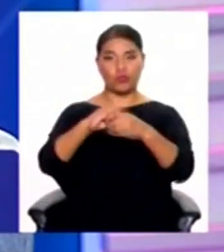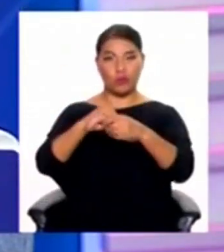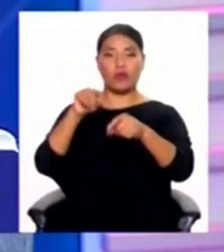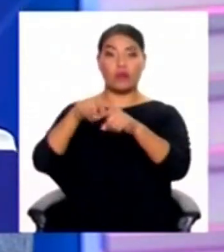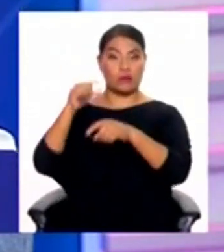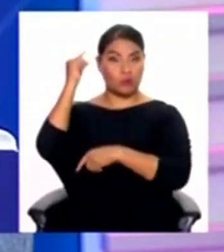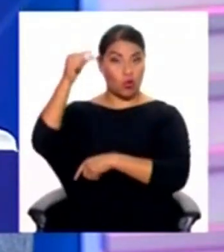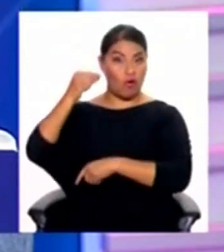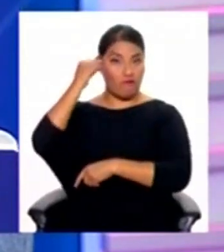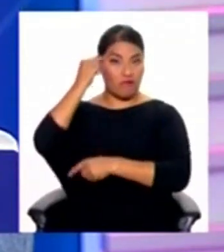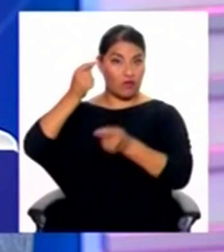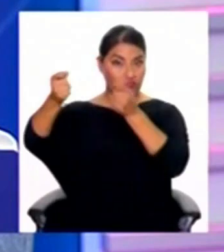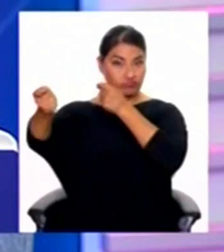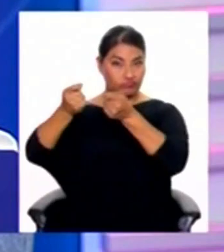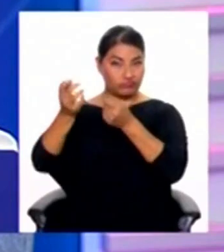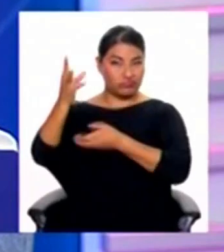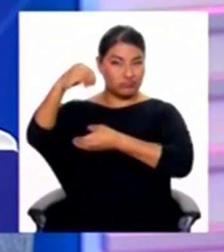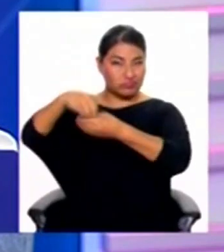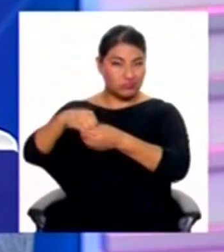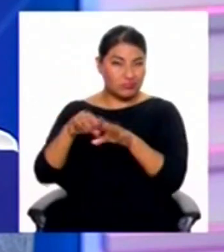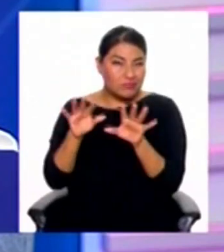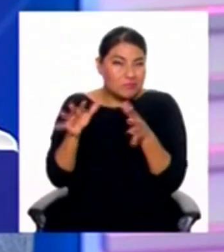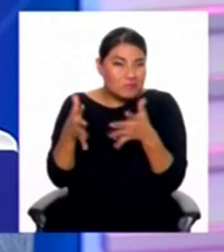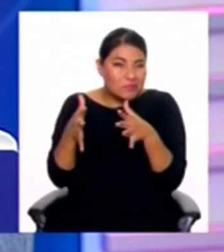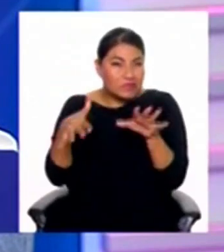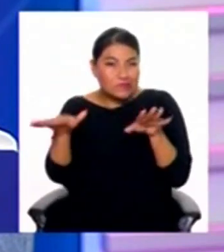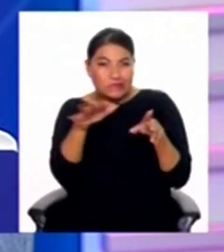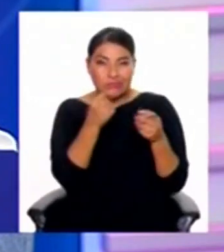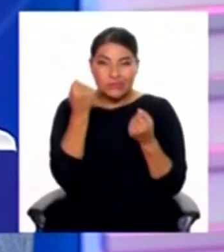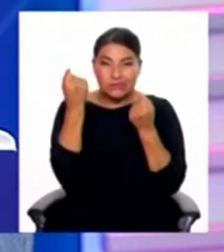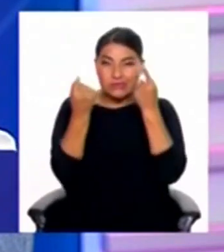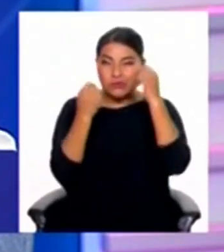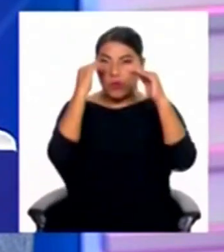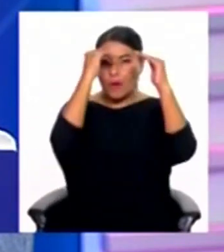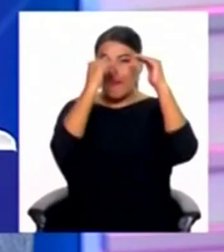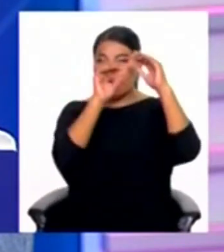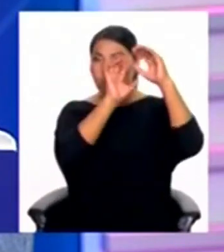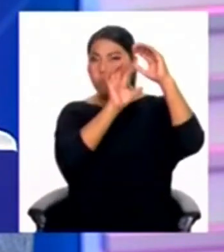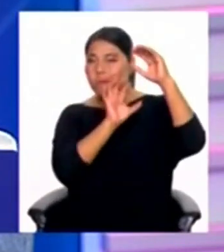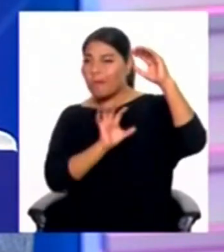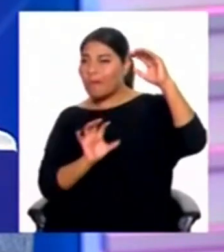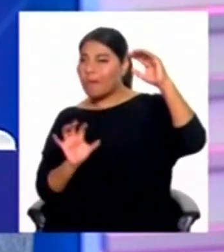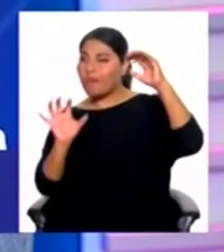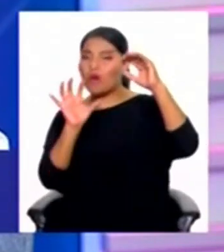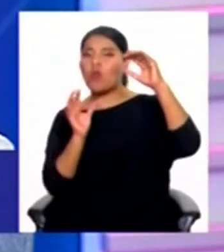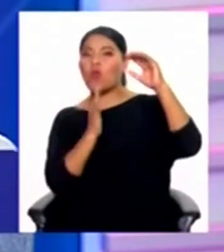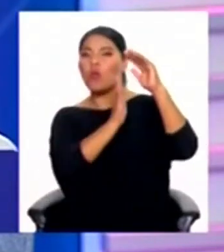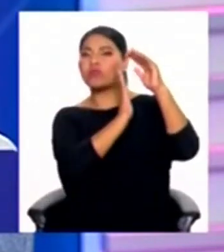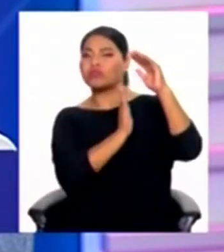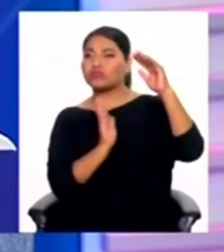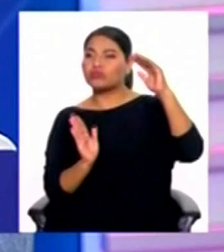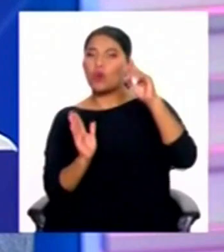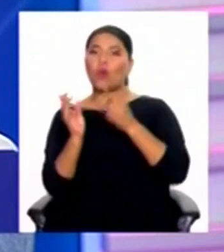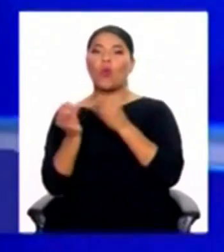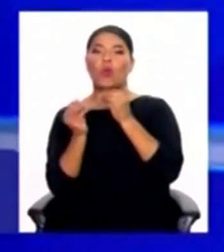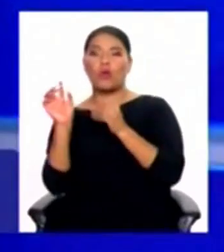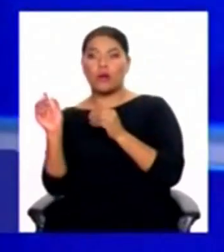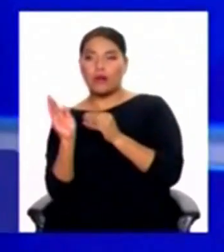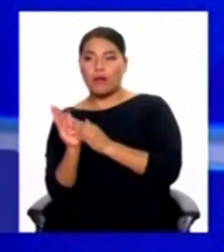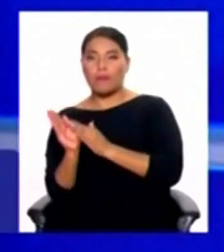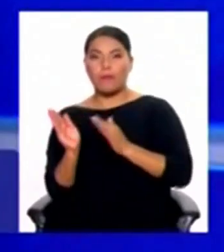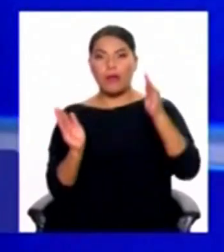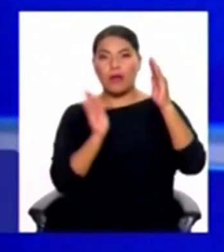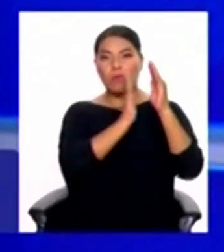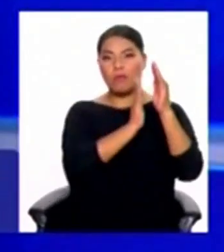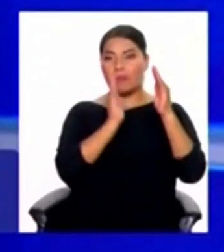regional. Más o menos eso puede ser una forma de ordenamiento para entender claramente quién llega en dónde y hasta dónde también su competencia. Claro, esa es una